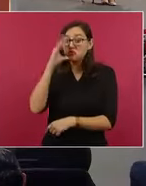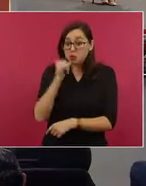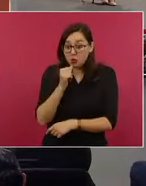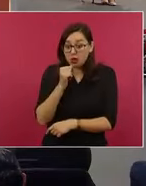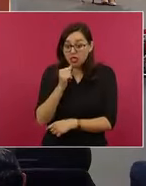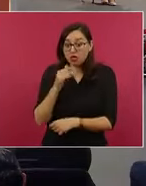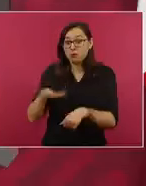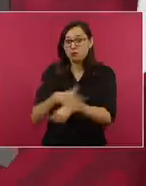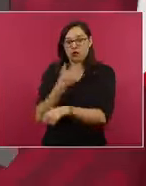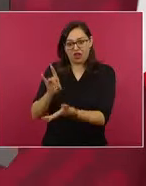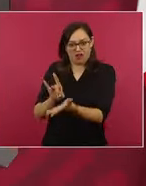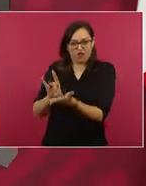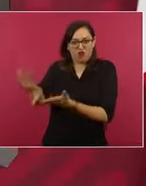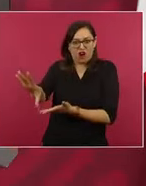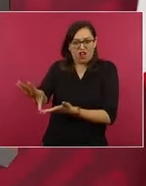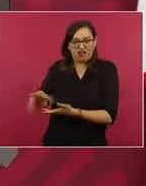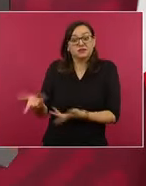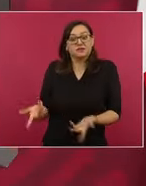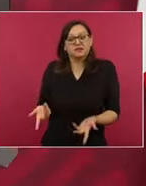hablar